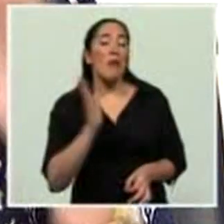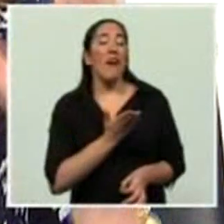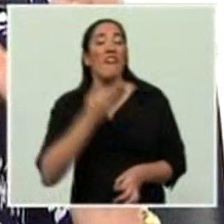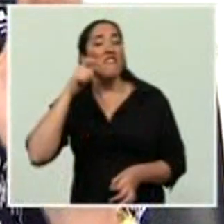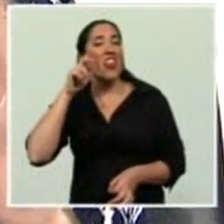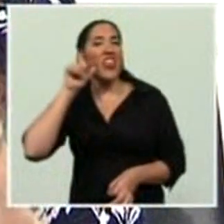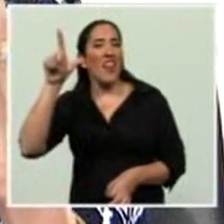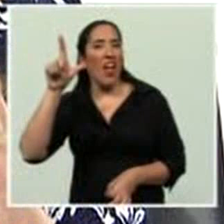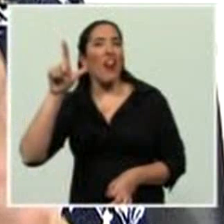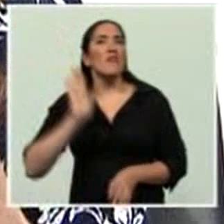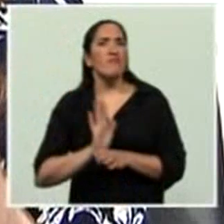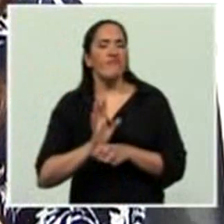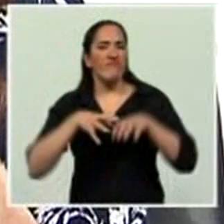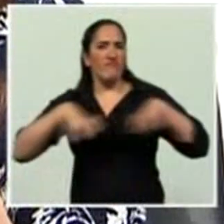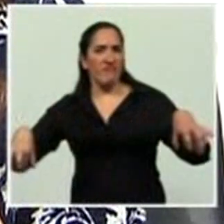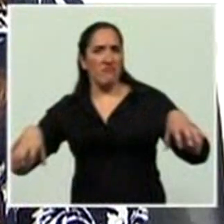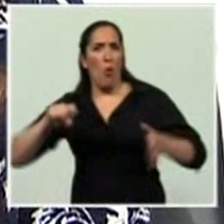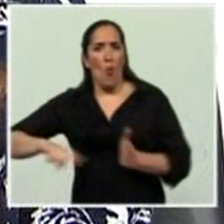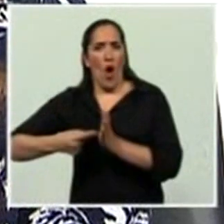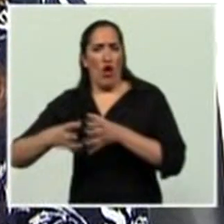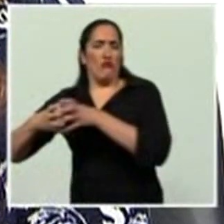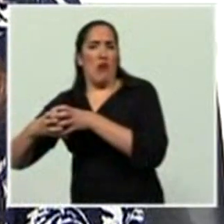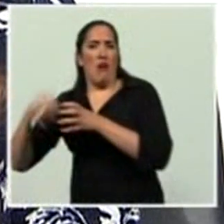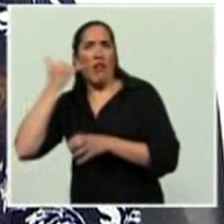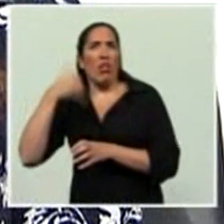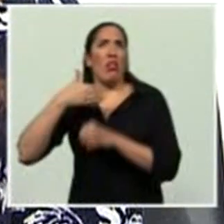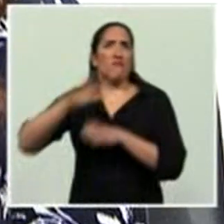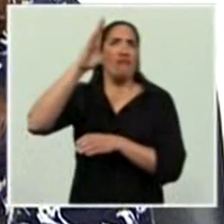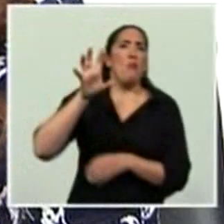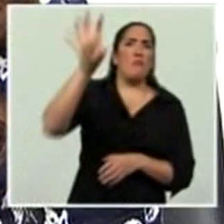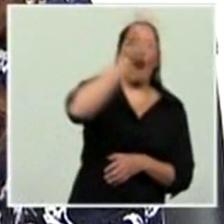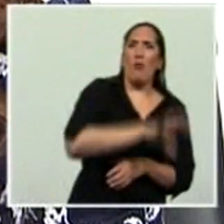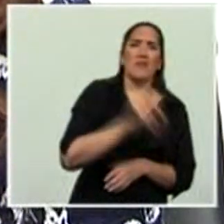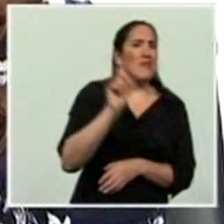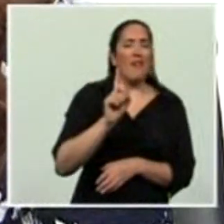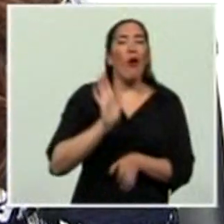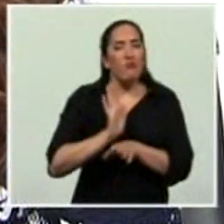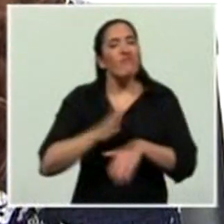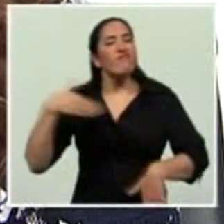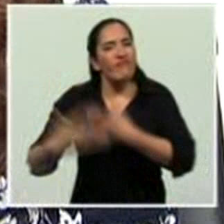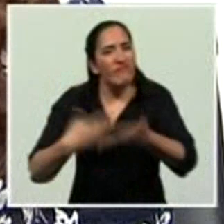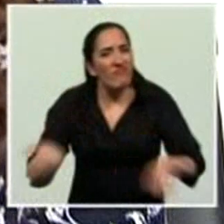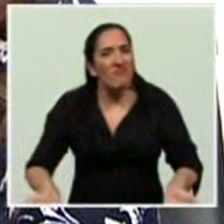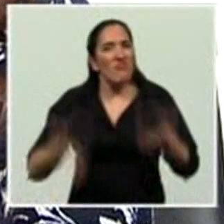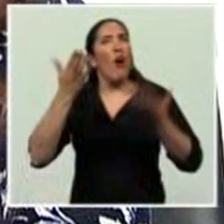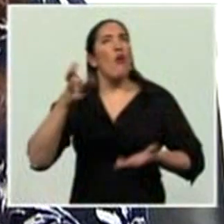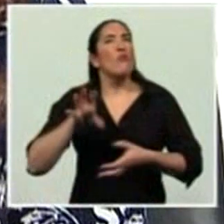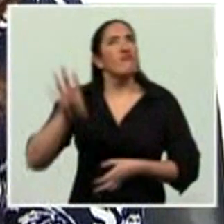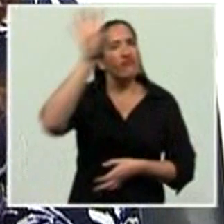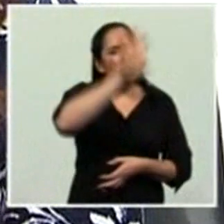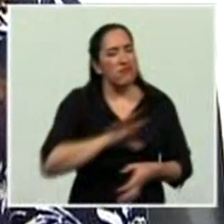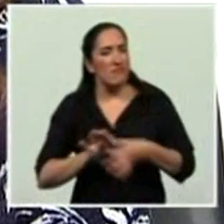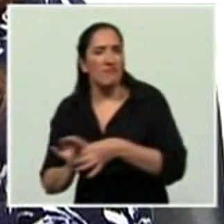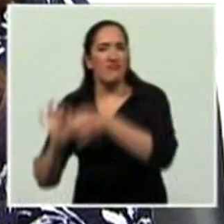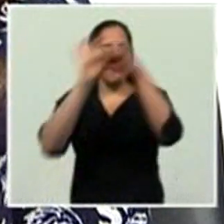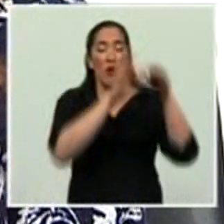federales no federalismo es un país que se desarrolla en forma igualitaria también tiene que ver y no hay